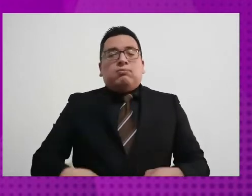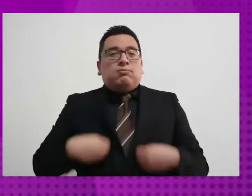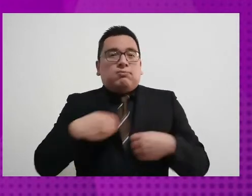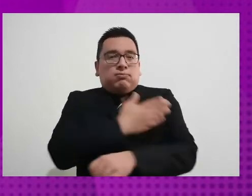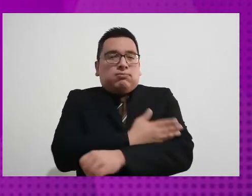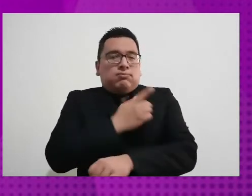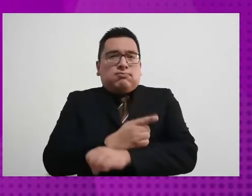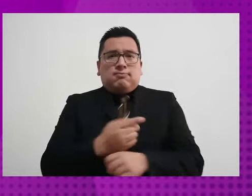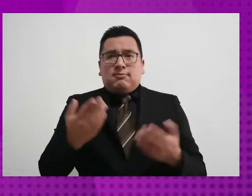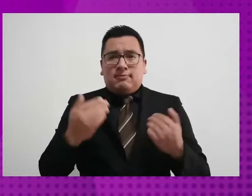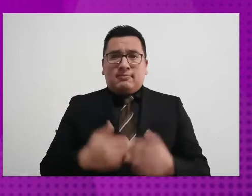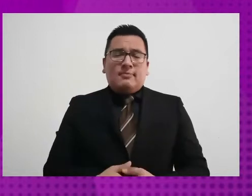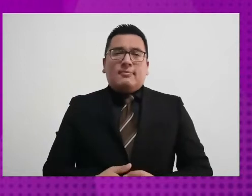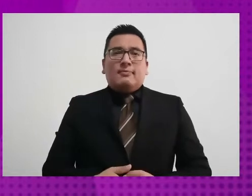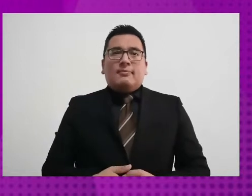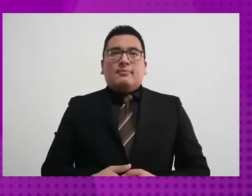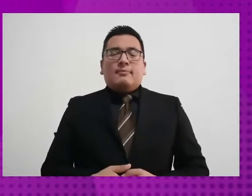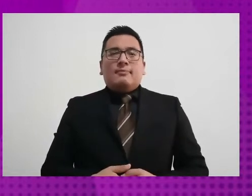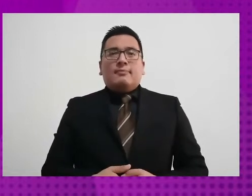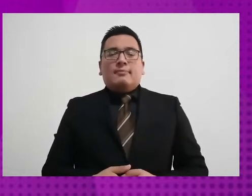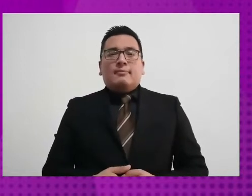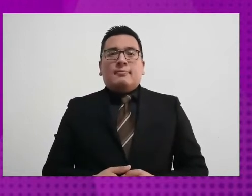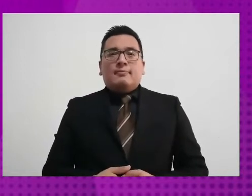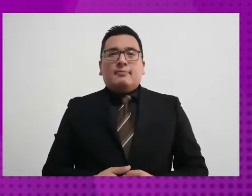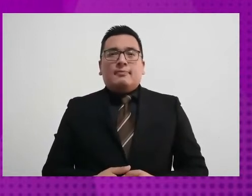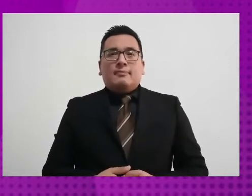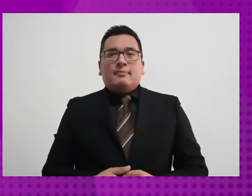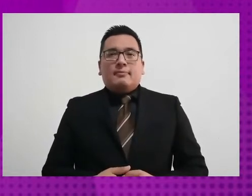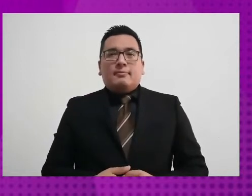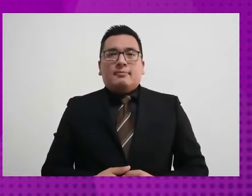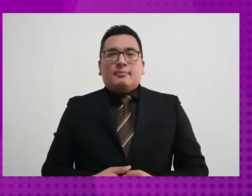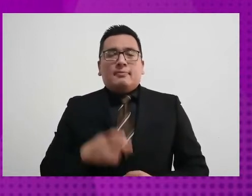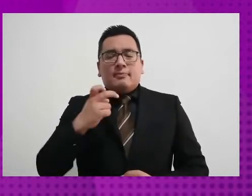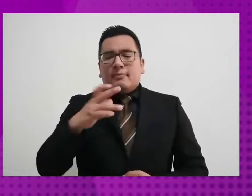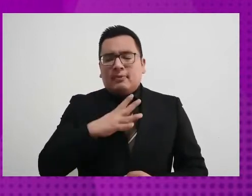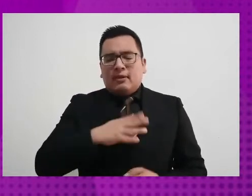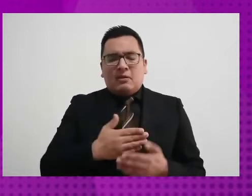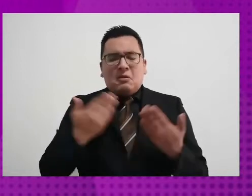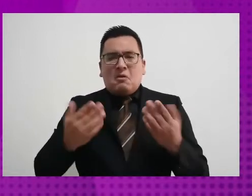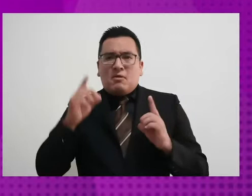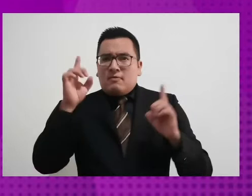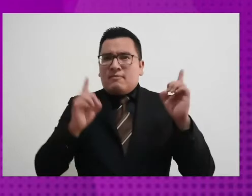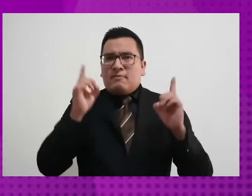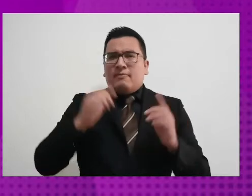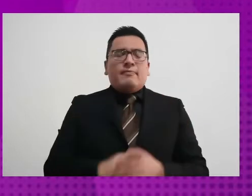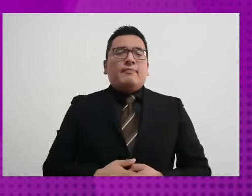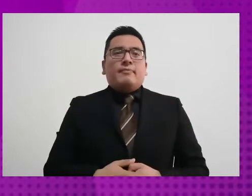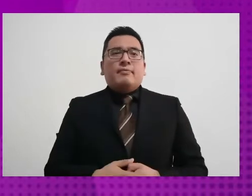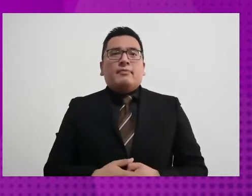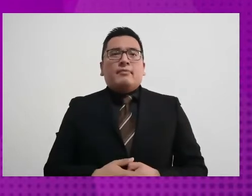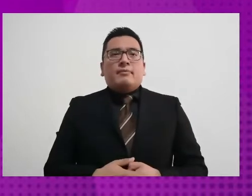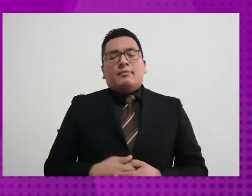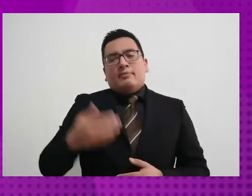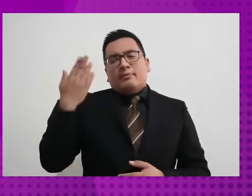este requisito de no haber sido condenado por violencia política de género. Y aquí surge la siguiente inquietud. Como ya